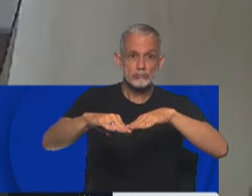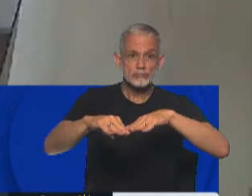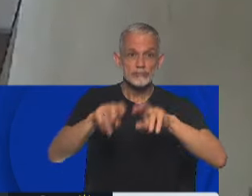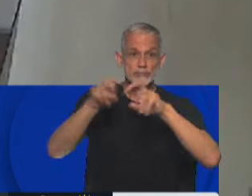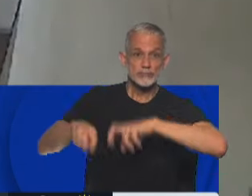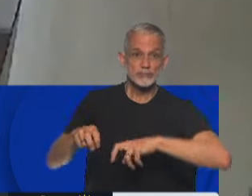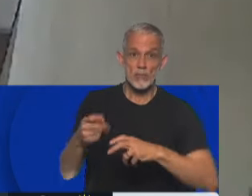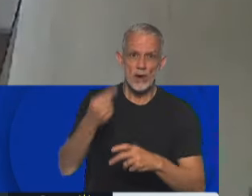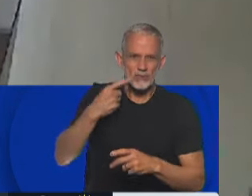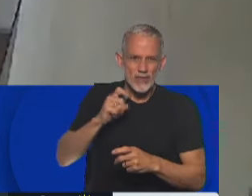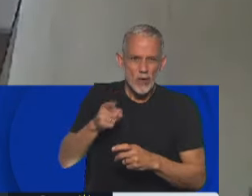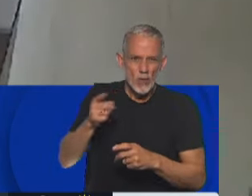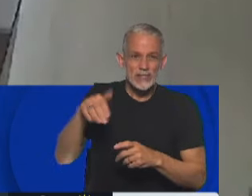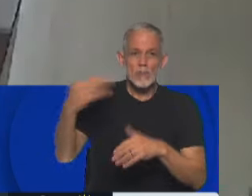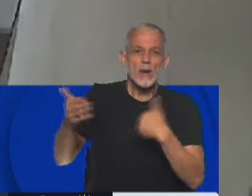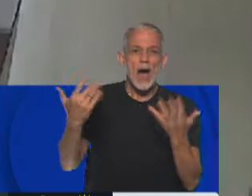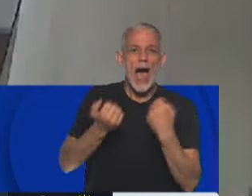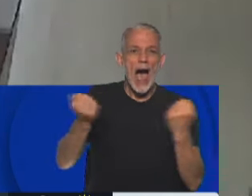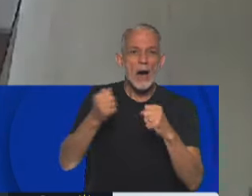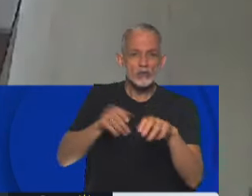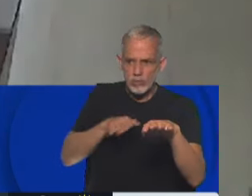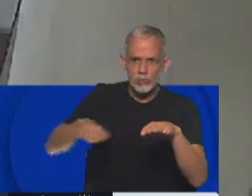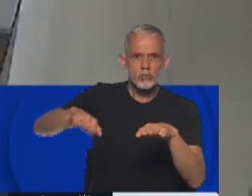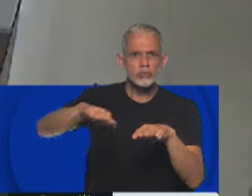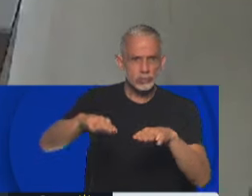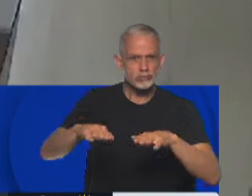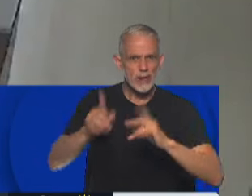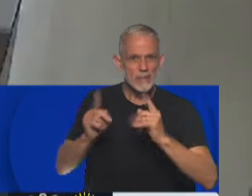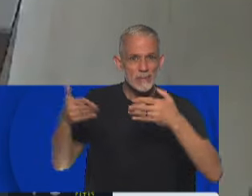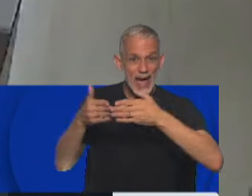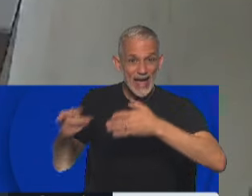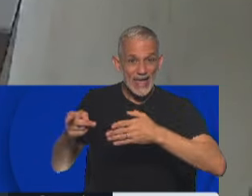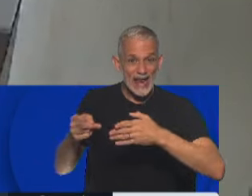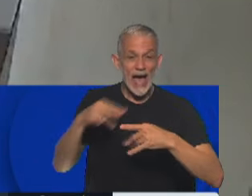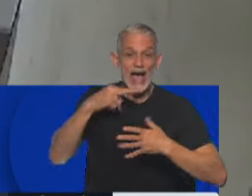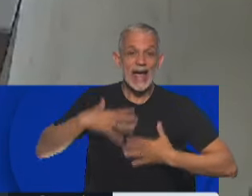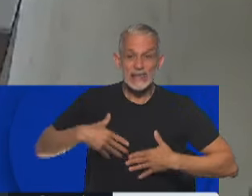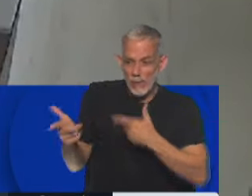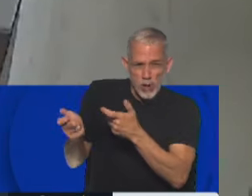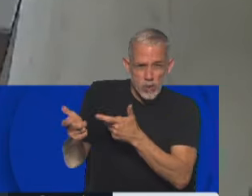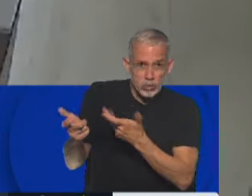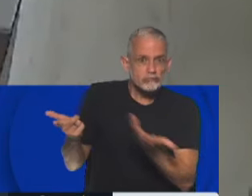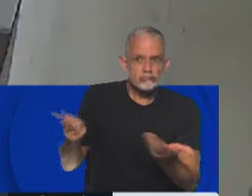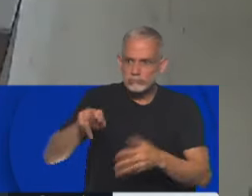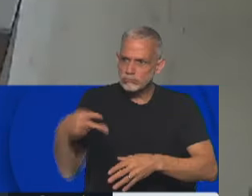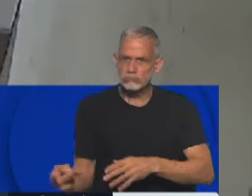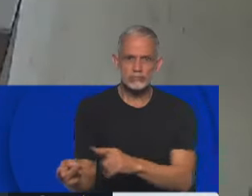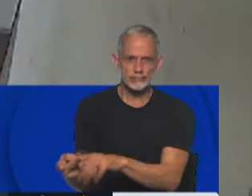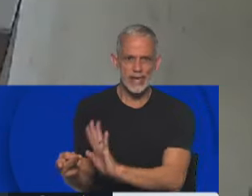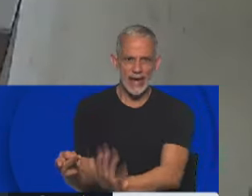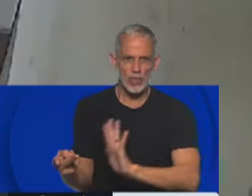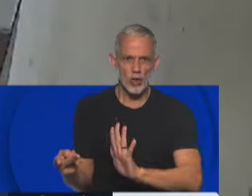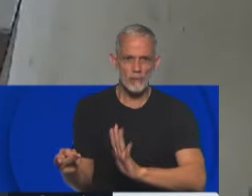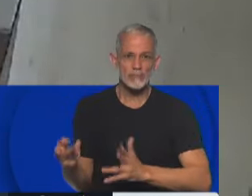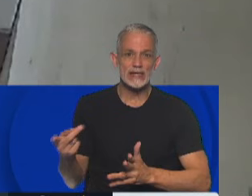sin advertir que varios vehículos venían detrás en esta misma esquina el gendarme quedó baleado y tendido cuando